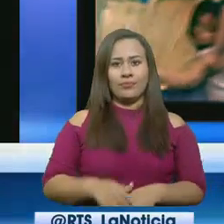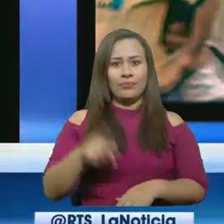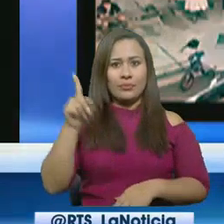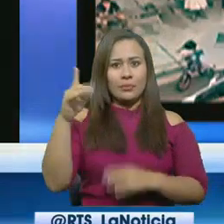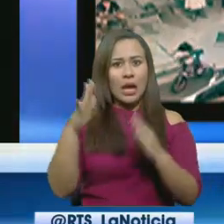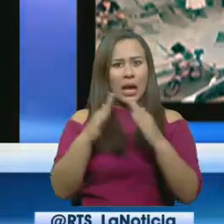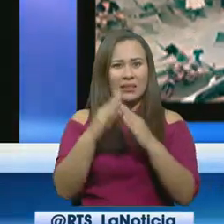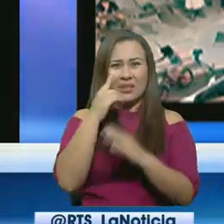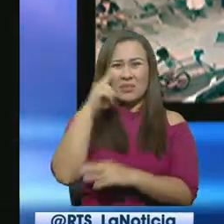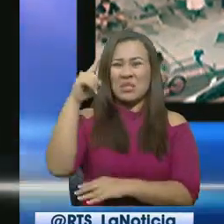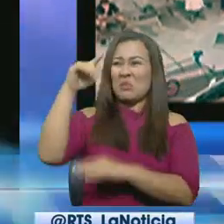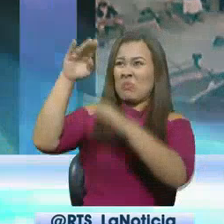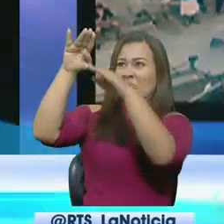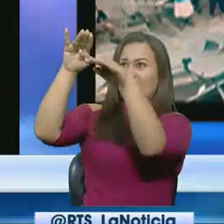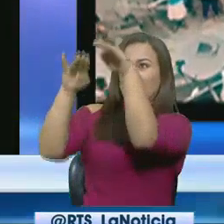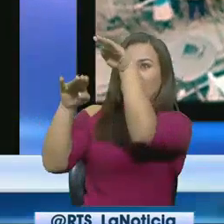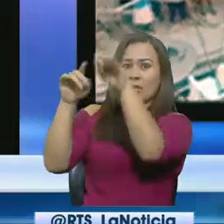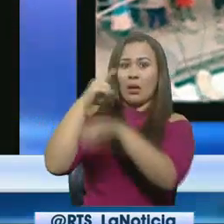como se dan cuenta allá arriba,